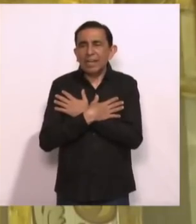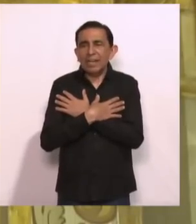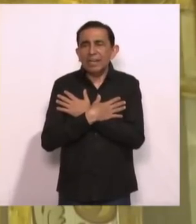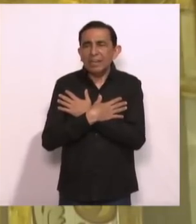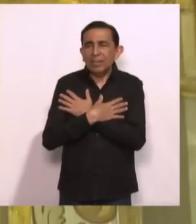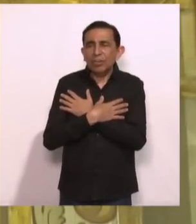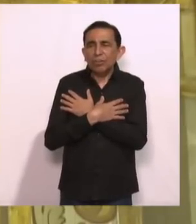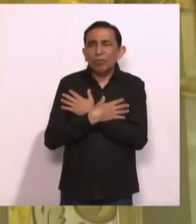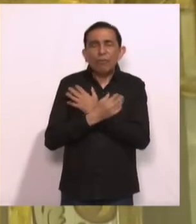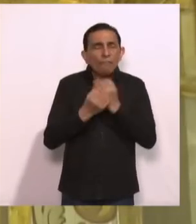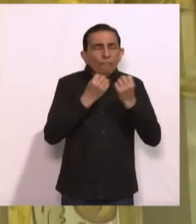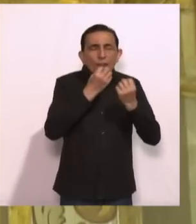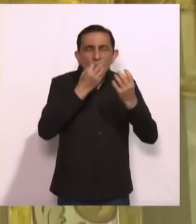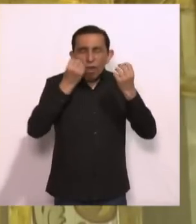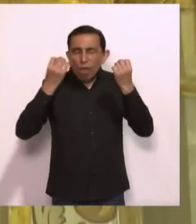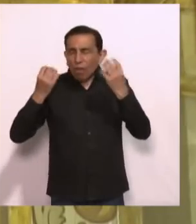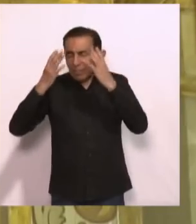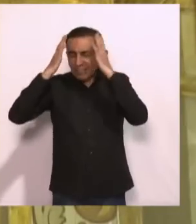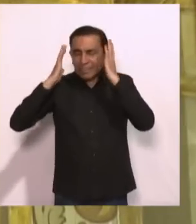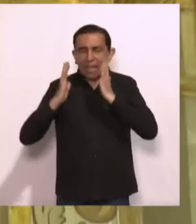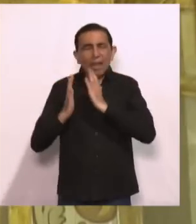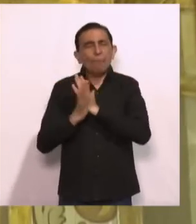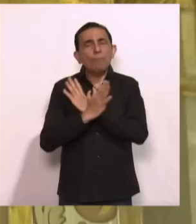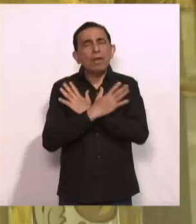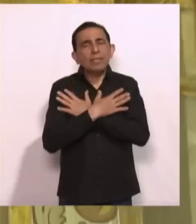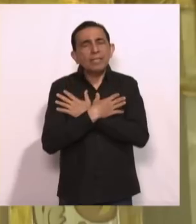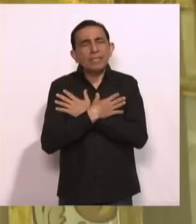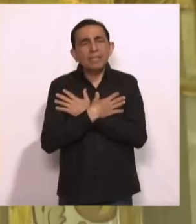María, con flores a